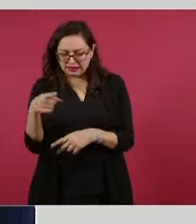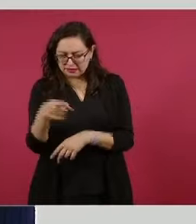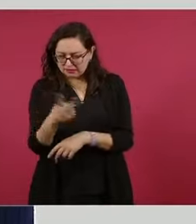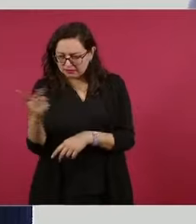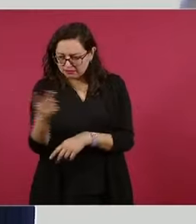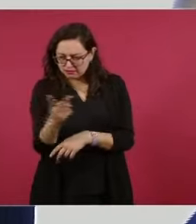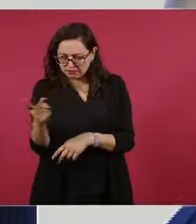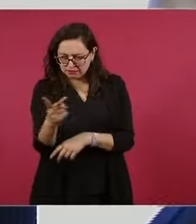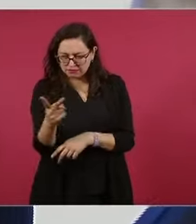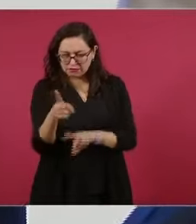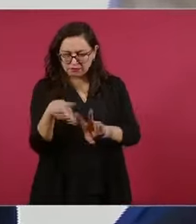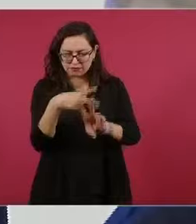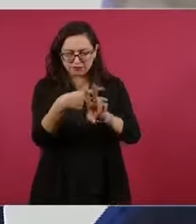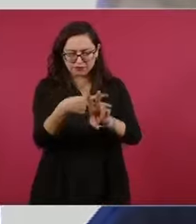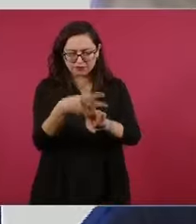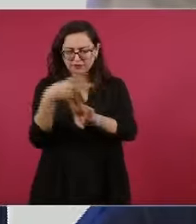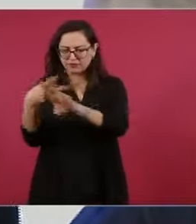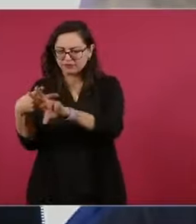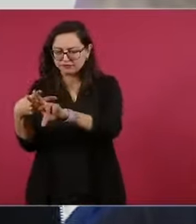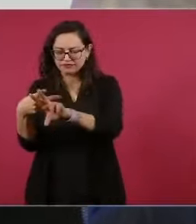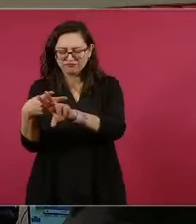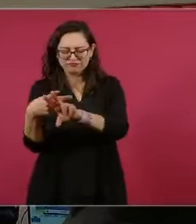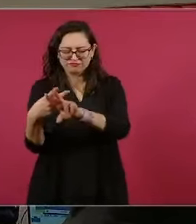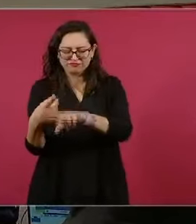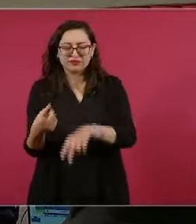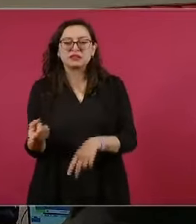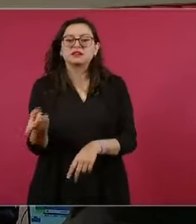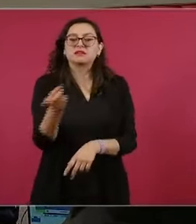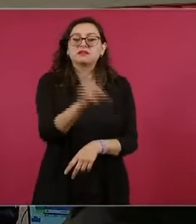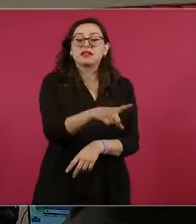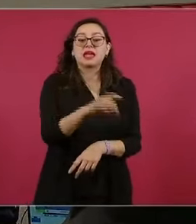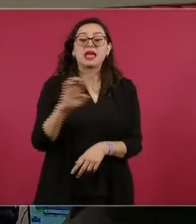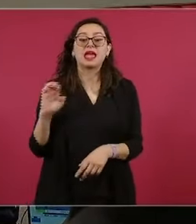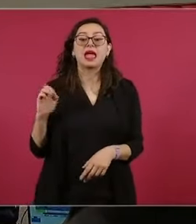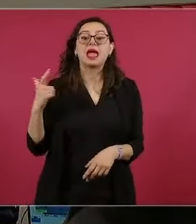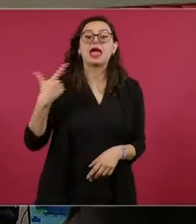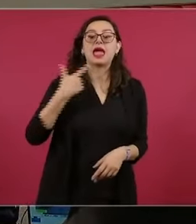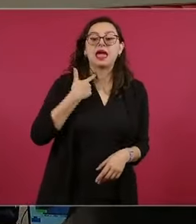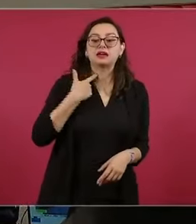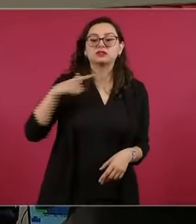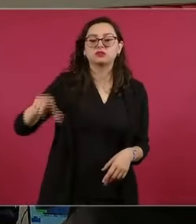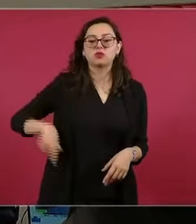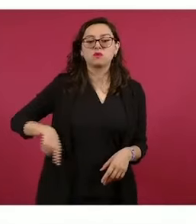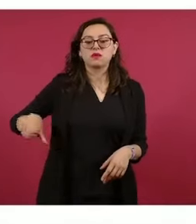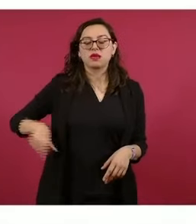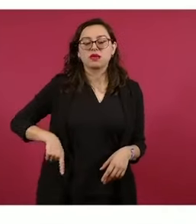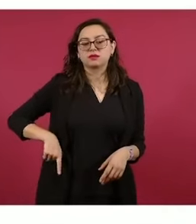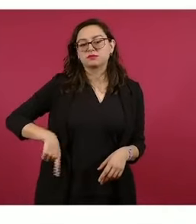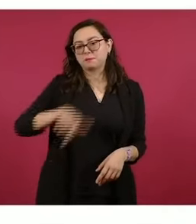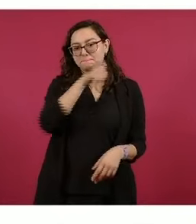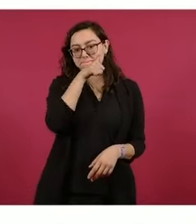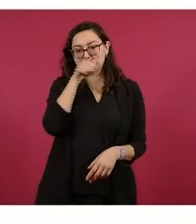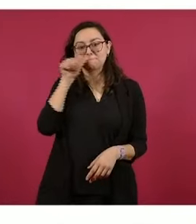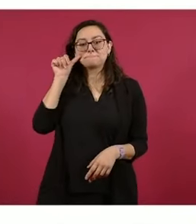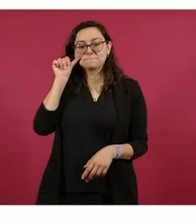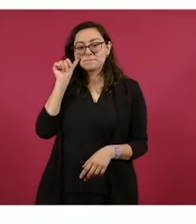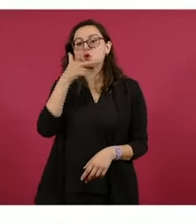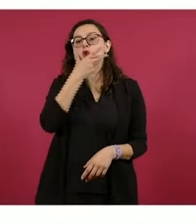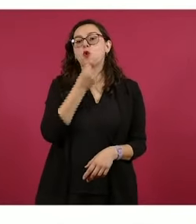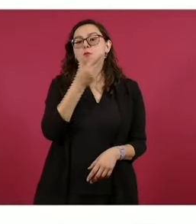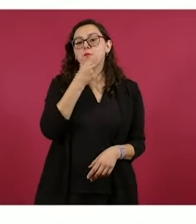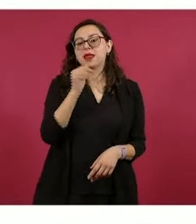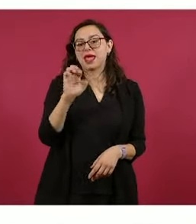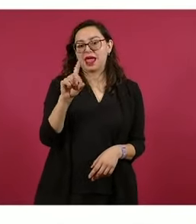y anuncios con un exfuncionario de la alcaldía Benito Juárez, Eduardo Luis Méndez